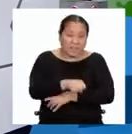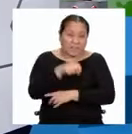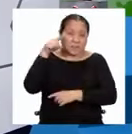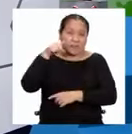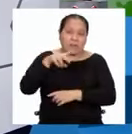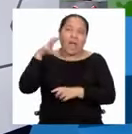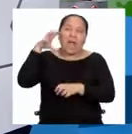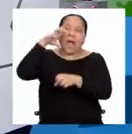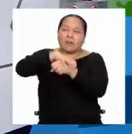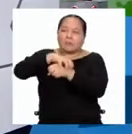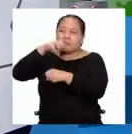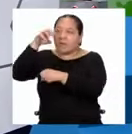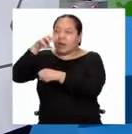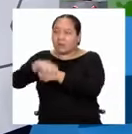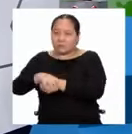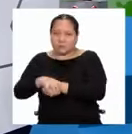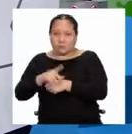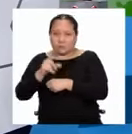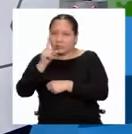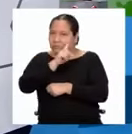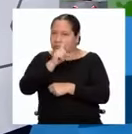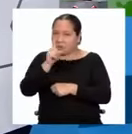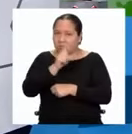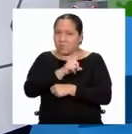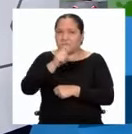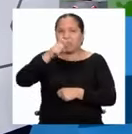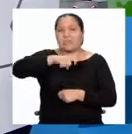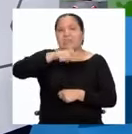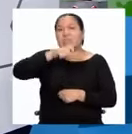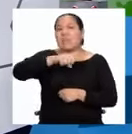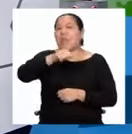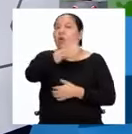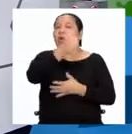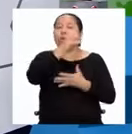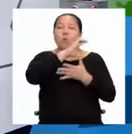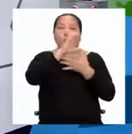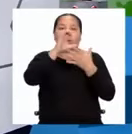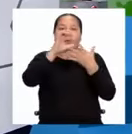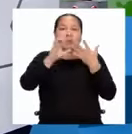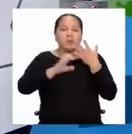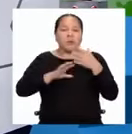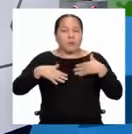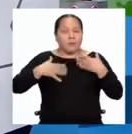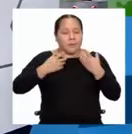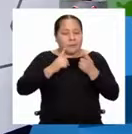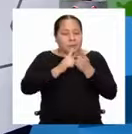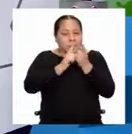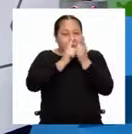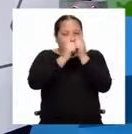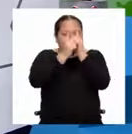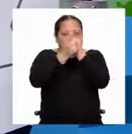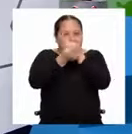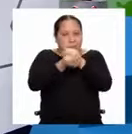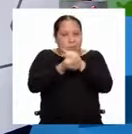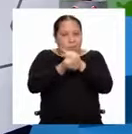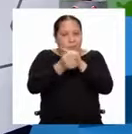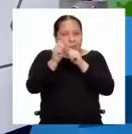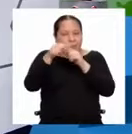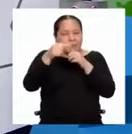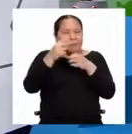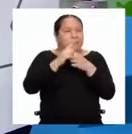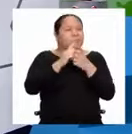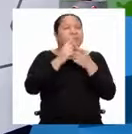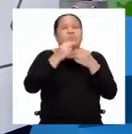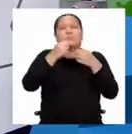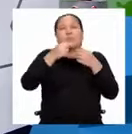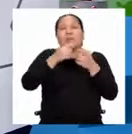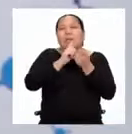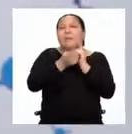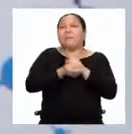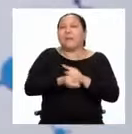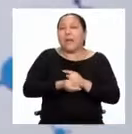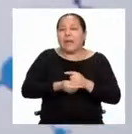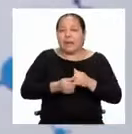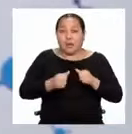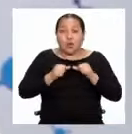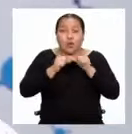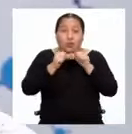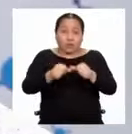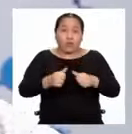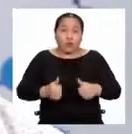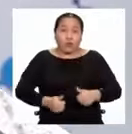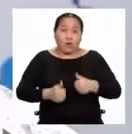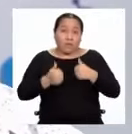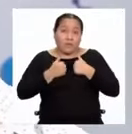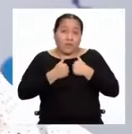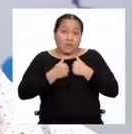cadena alimenticia. Se necesitan otras características para evolucionar y sobrevivir a la selección natural. Y para empezar